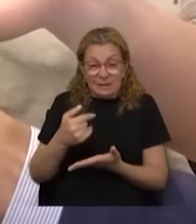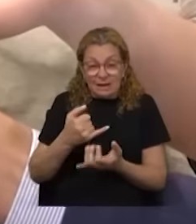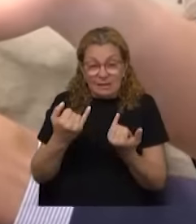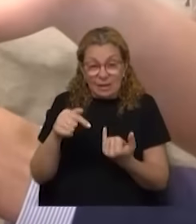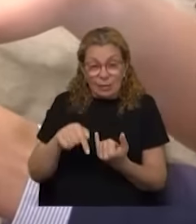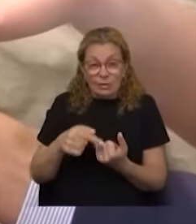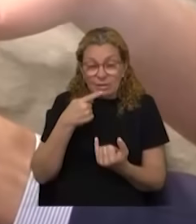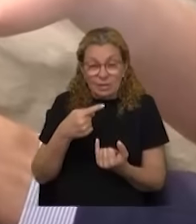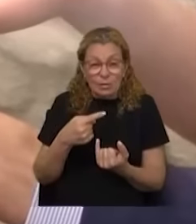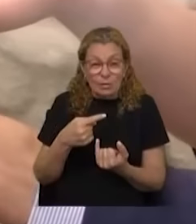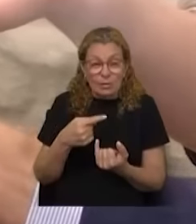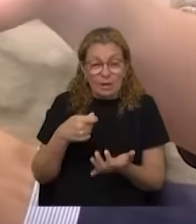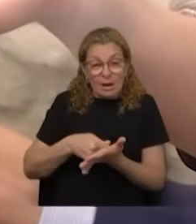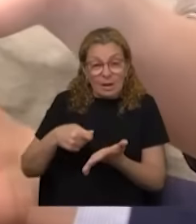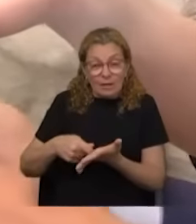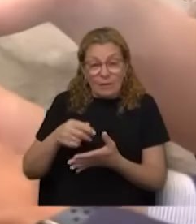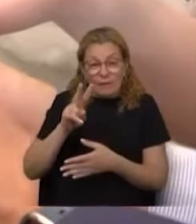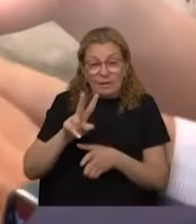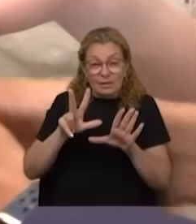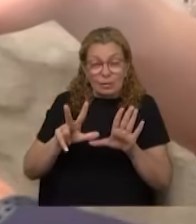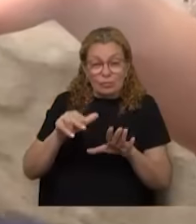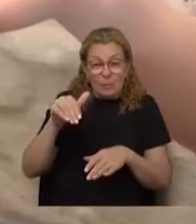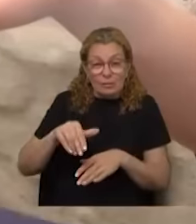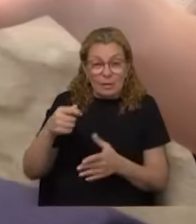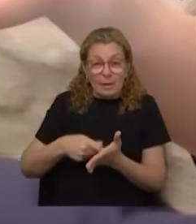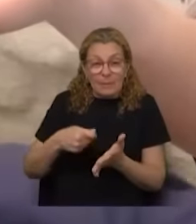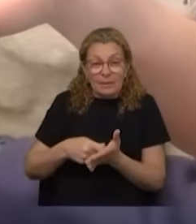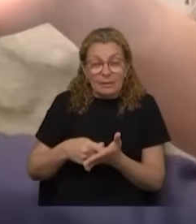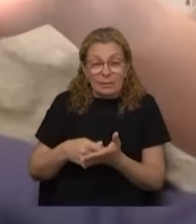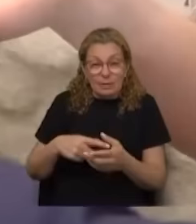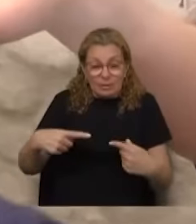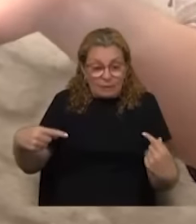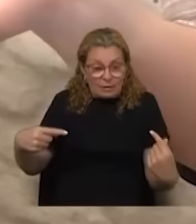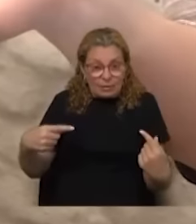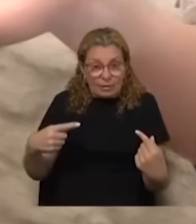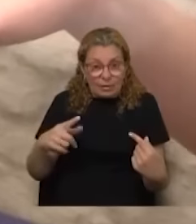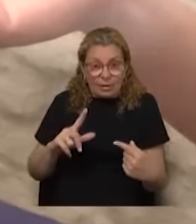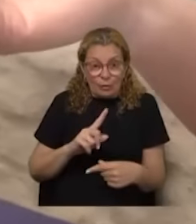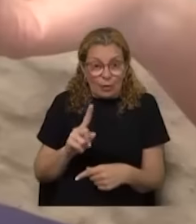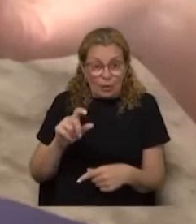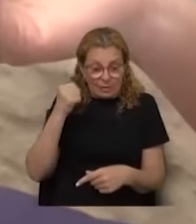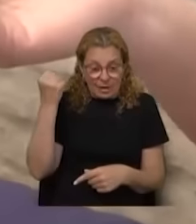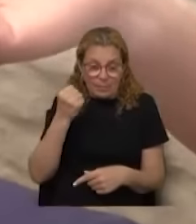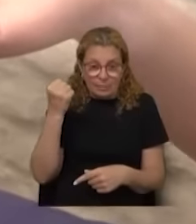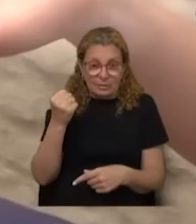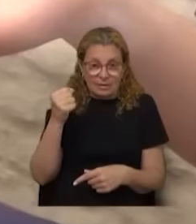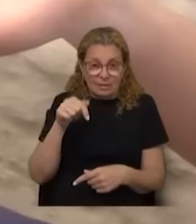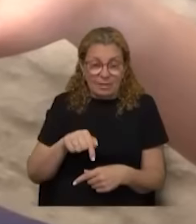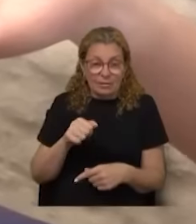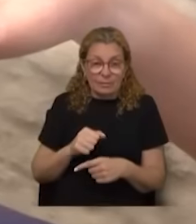reiteró este gasto por 28 millones de pesos en cosas que no tienen la importancia que tienen esto las